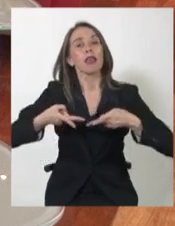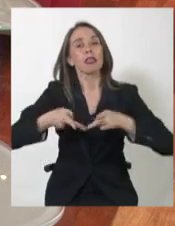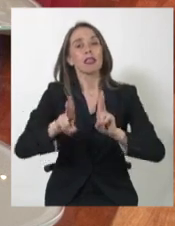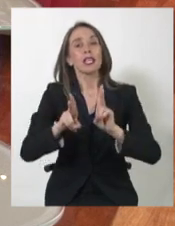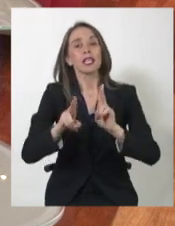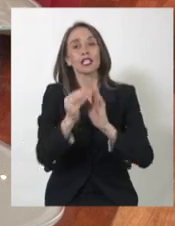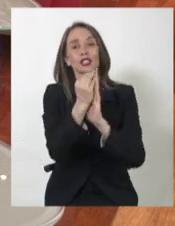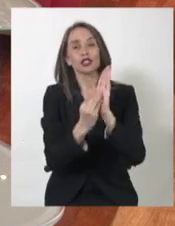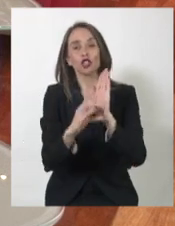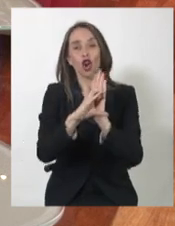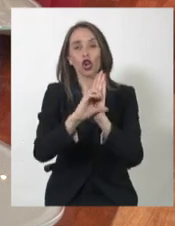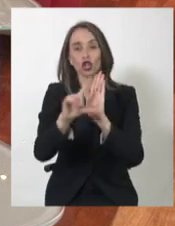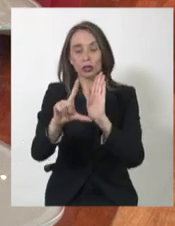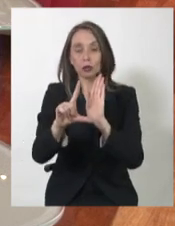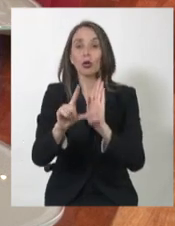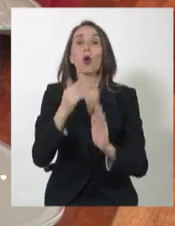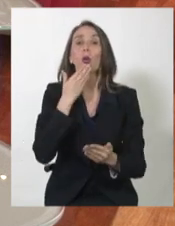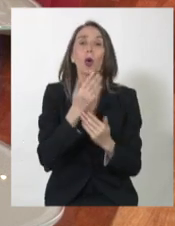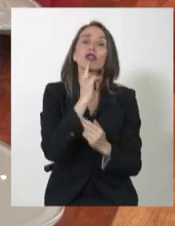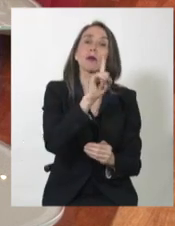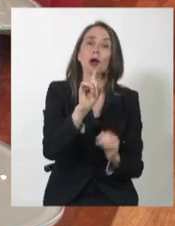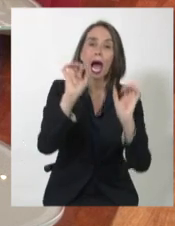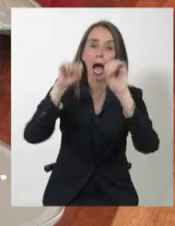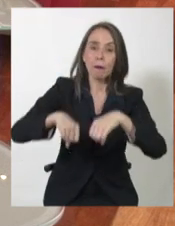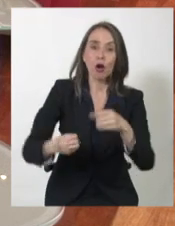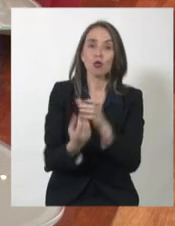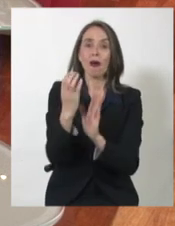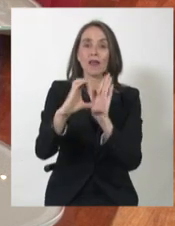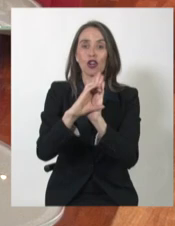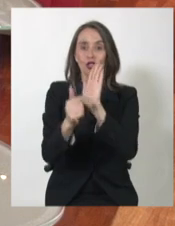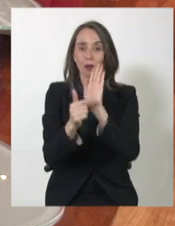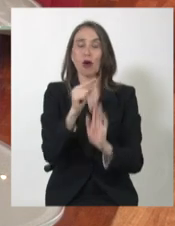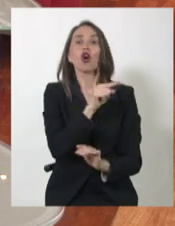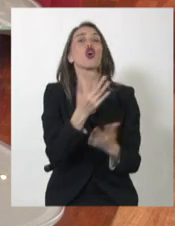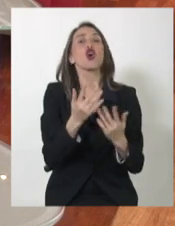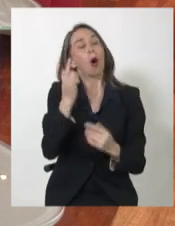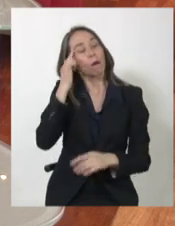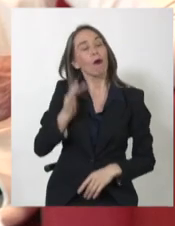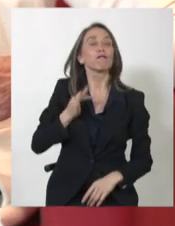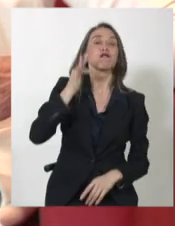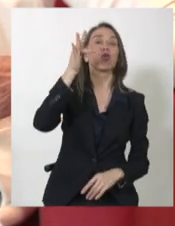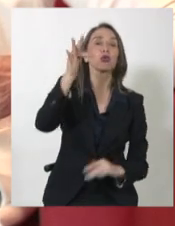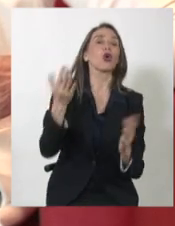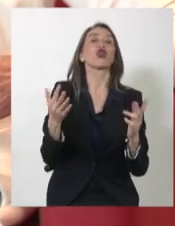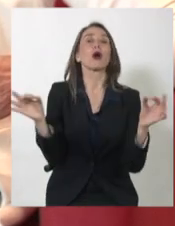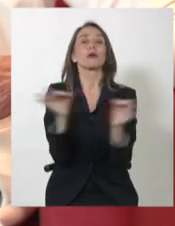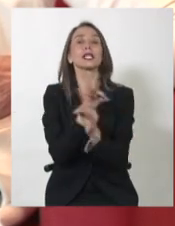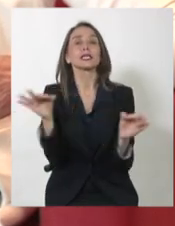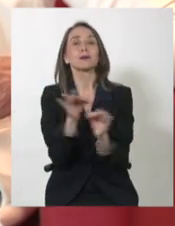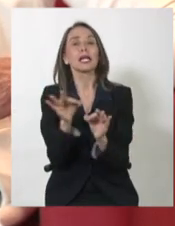constitucional. Una vez aprobada la nueva Constitución, ¿cómo visualizan ustedes o cómo podemos explicar, ¿no es cierto?,